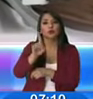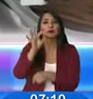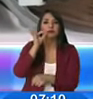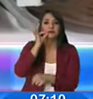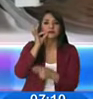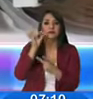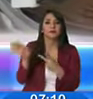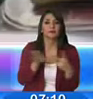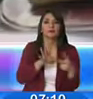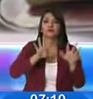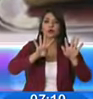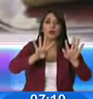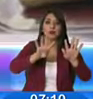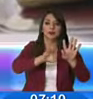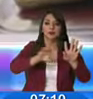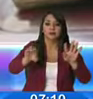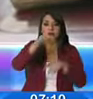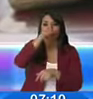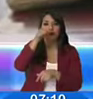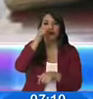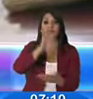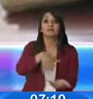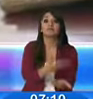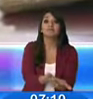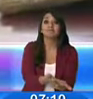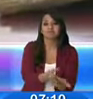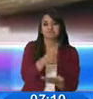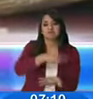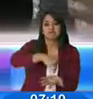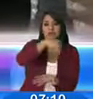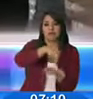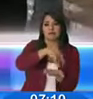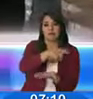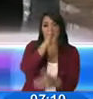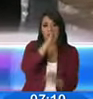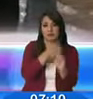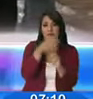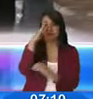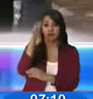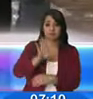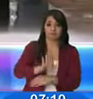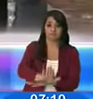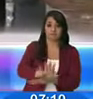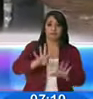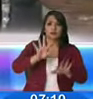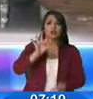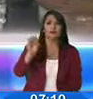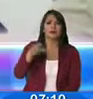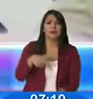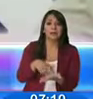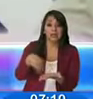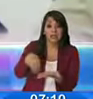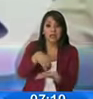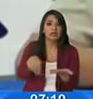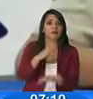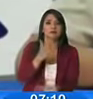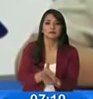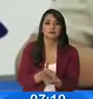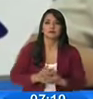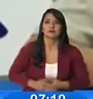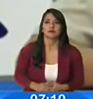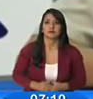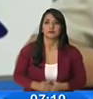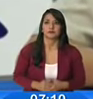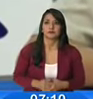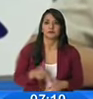de cocaína que tenían como destino Manabí. El operativo policial evitó la circulación de cerca de 90.000 dosis. Va del